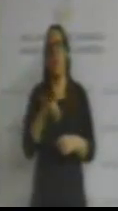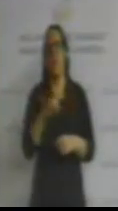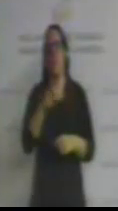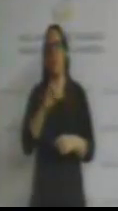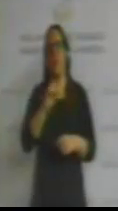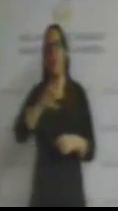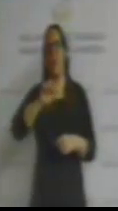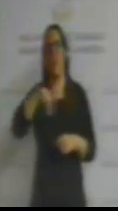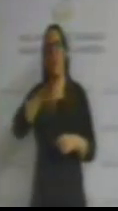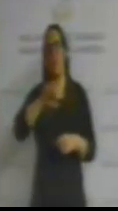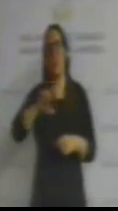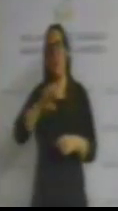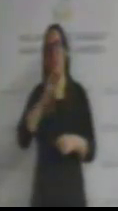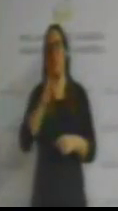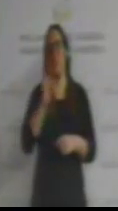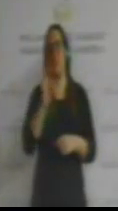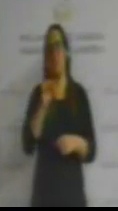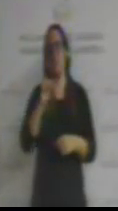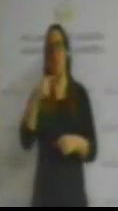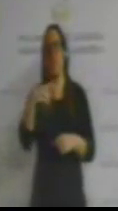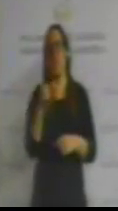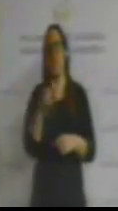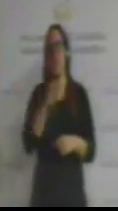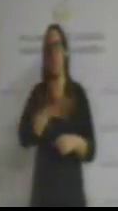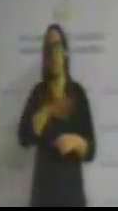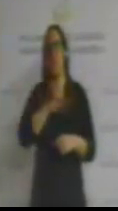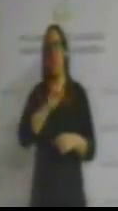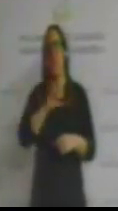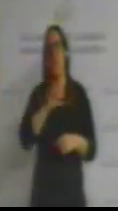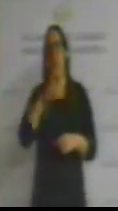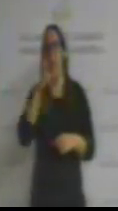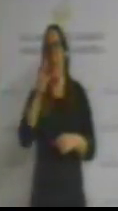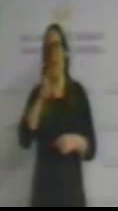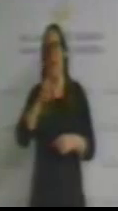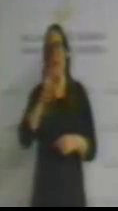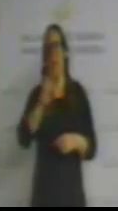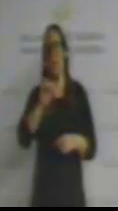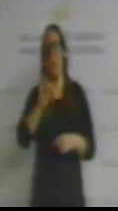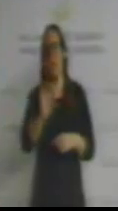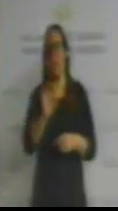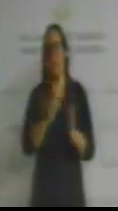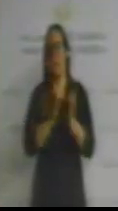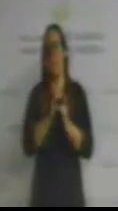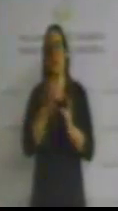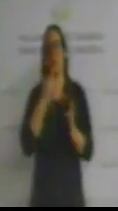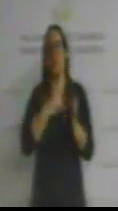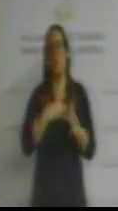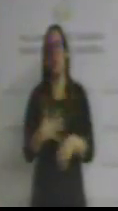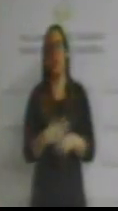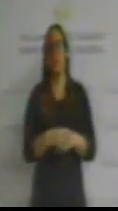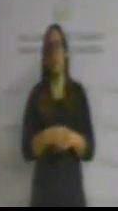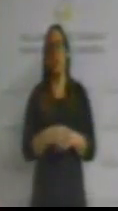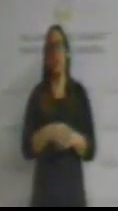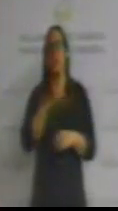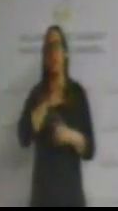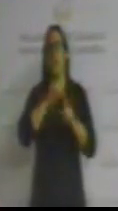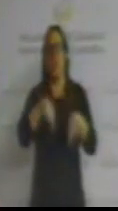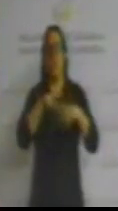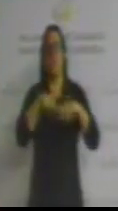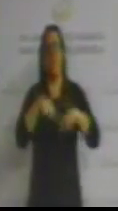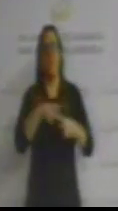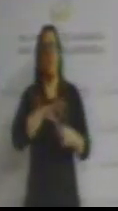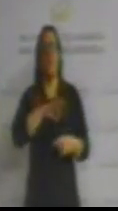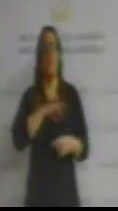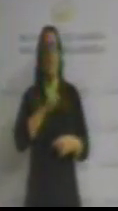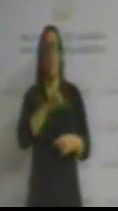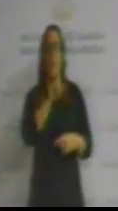Ángel Postigo Mejías, de José Luis Hervas Mañas, de Jesús Blanco Cereceda, las familias de Juan García González, de